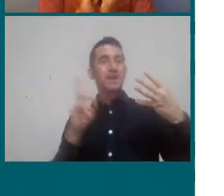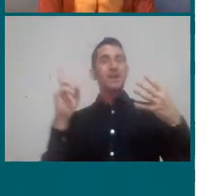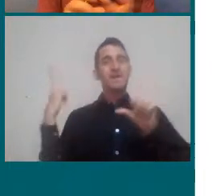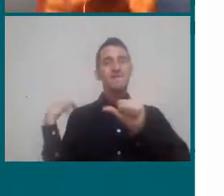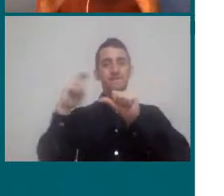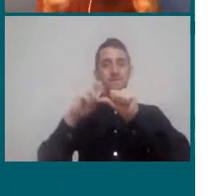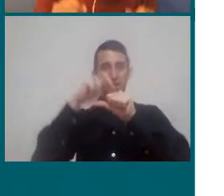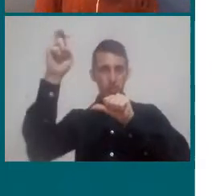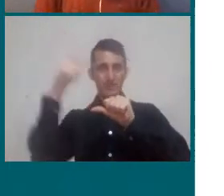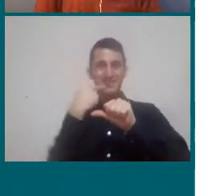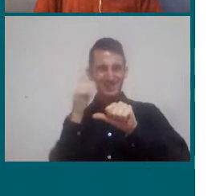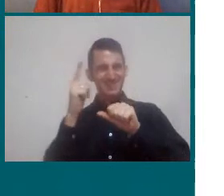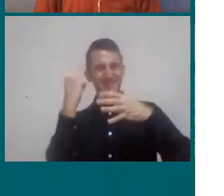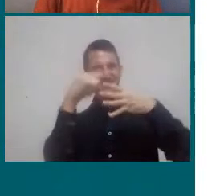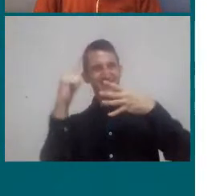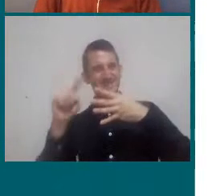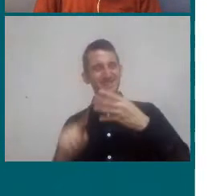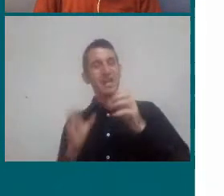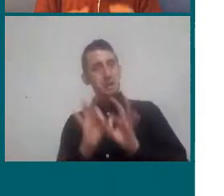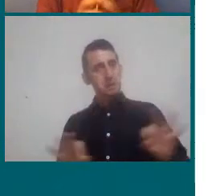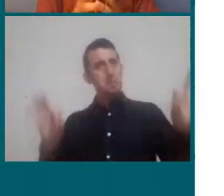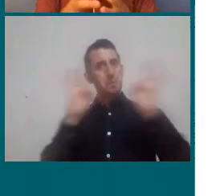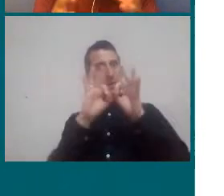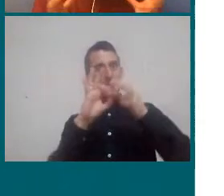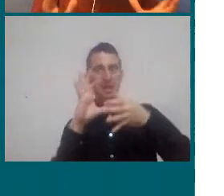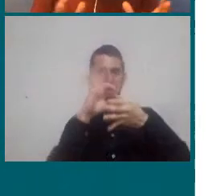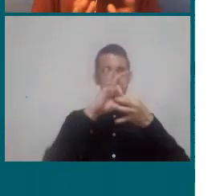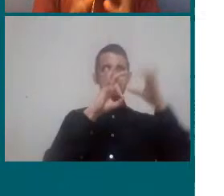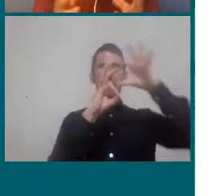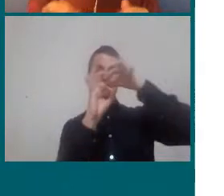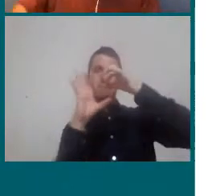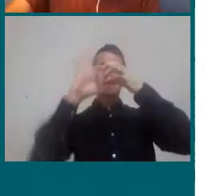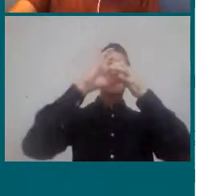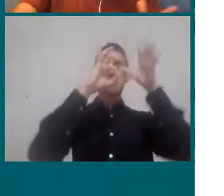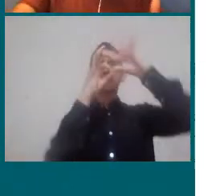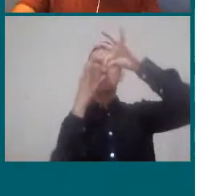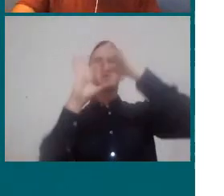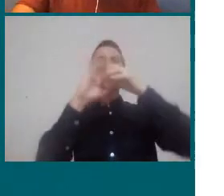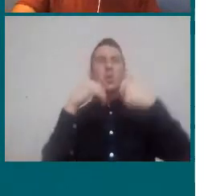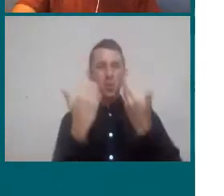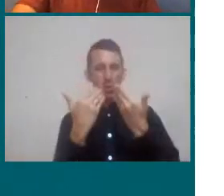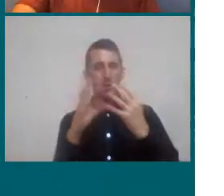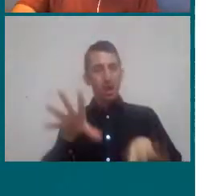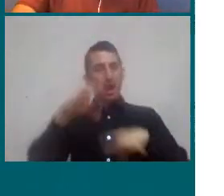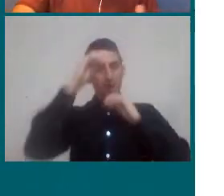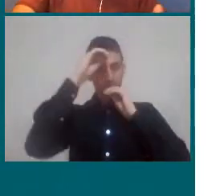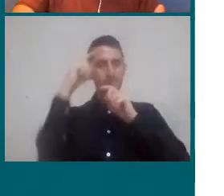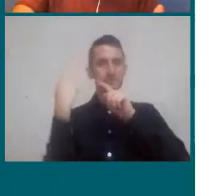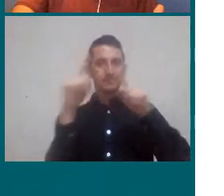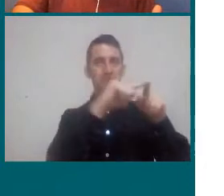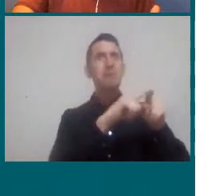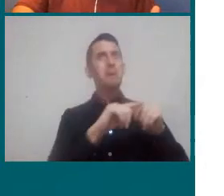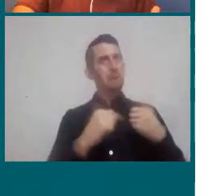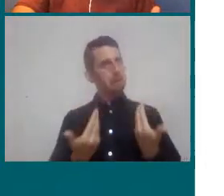la importancia de estos andamiajes y este aprendizaje a través y con otros. Y dije, ostras, igual es que tenemos ya